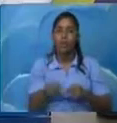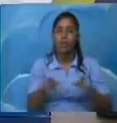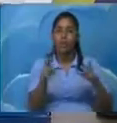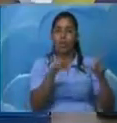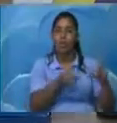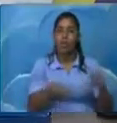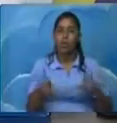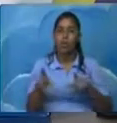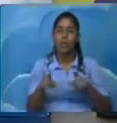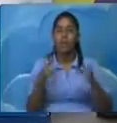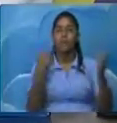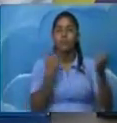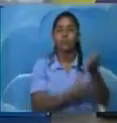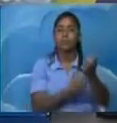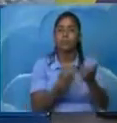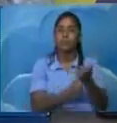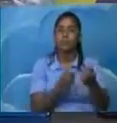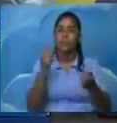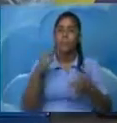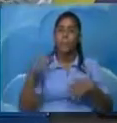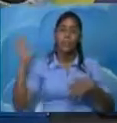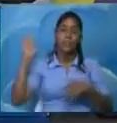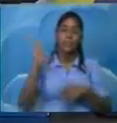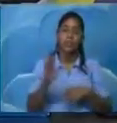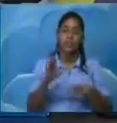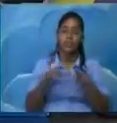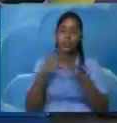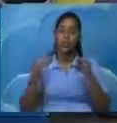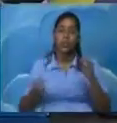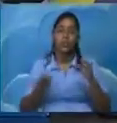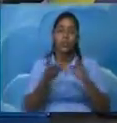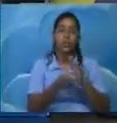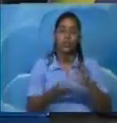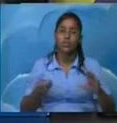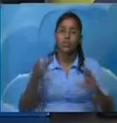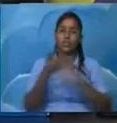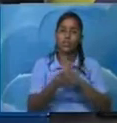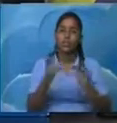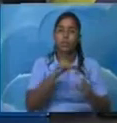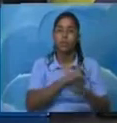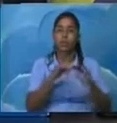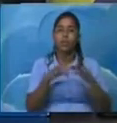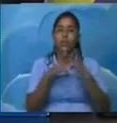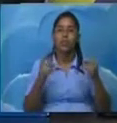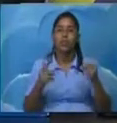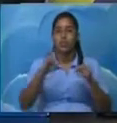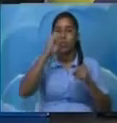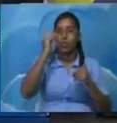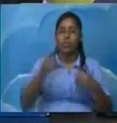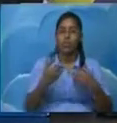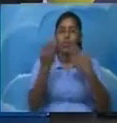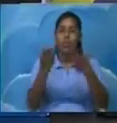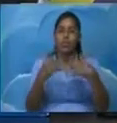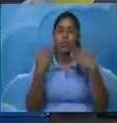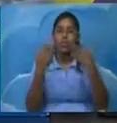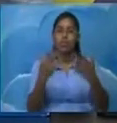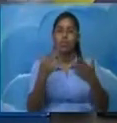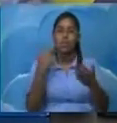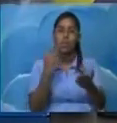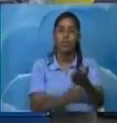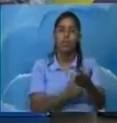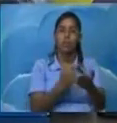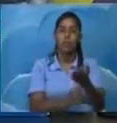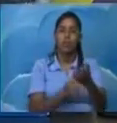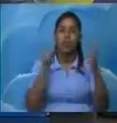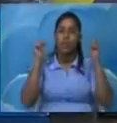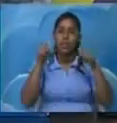pastoral. Hermano, me trae los diezmos de todo lo que Dios le dio en esa gira. Hermano Puerta,